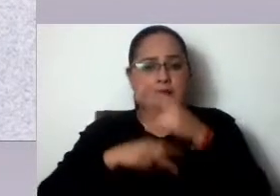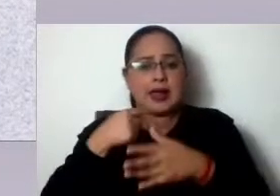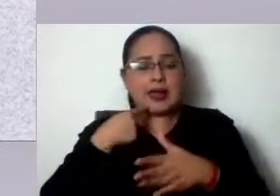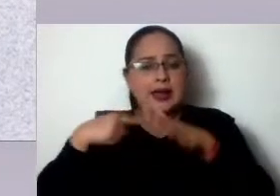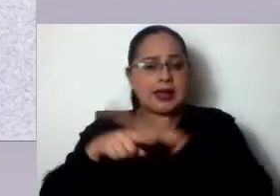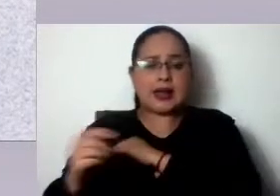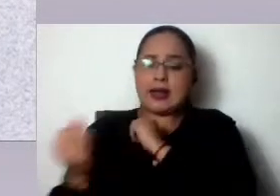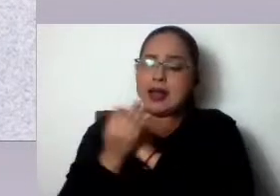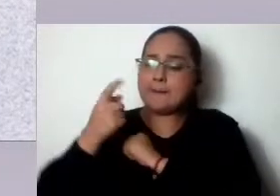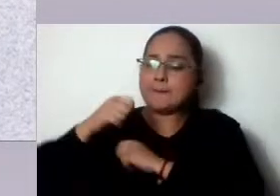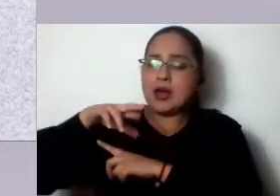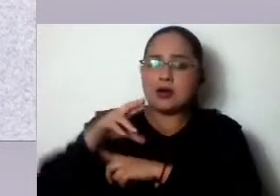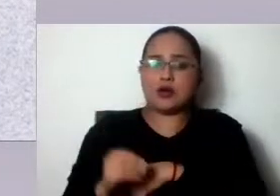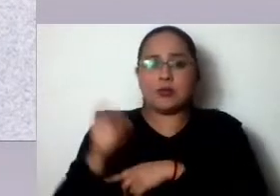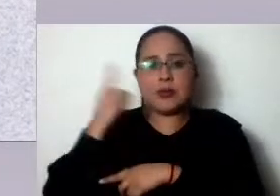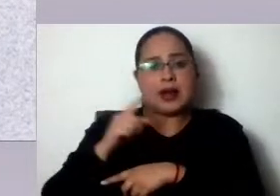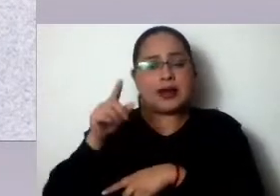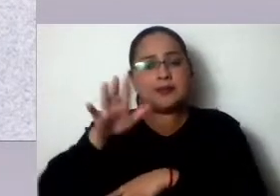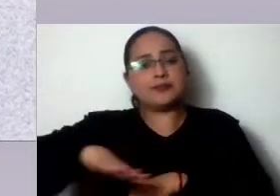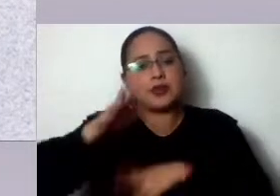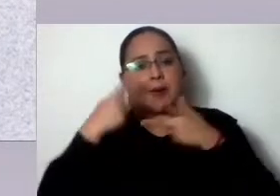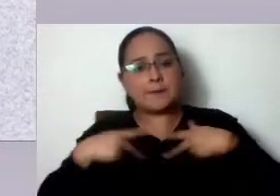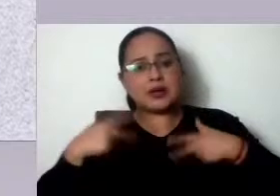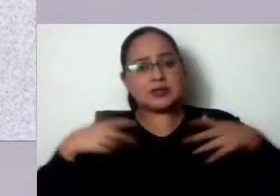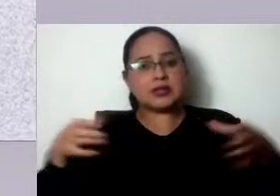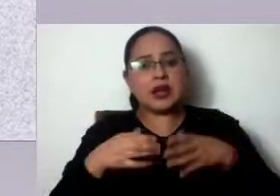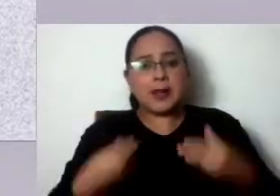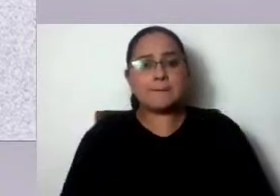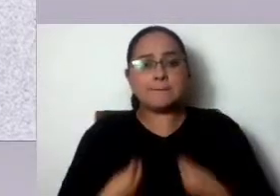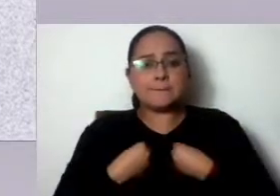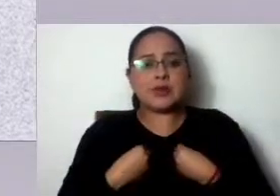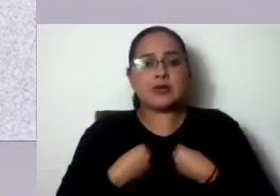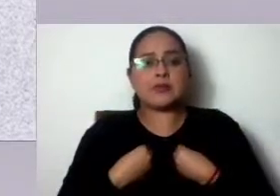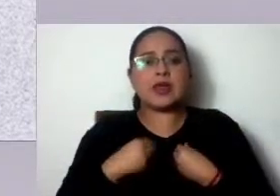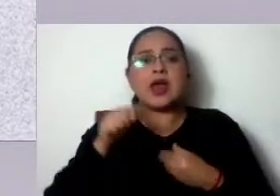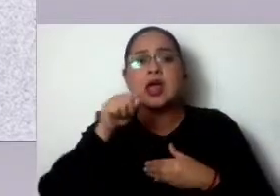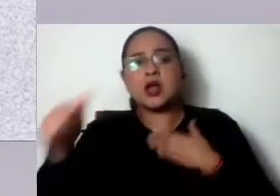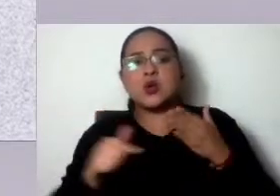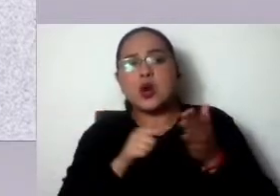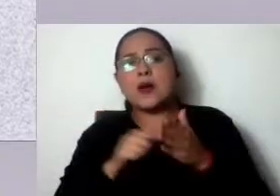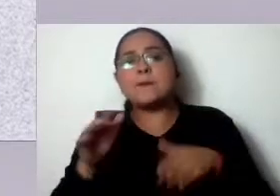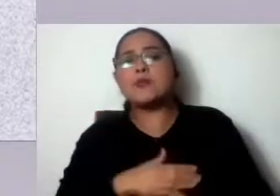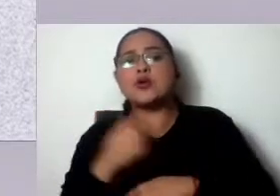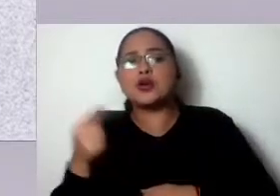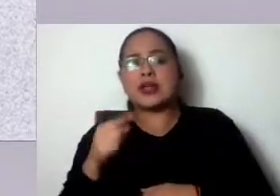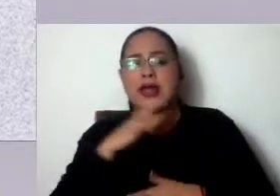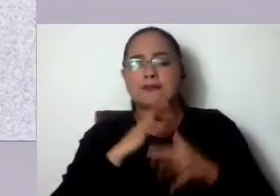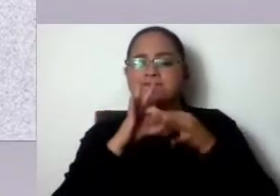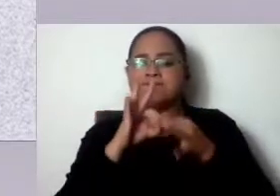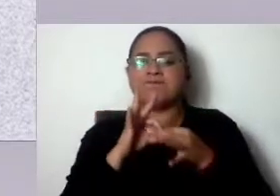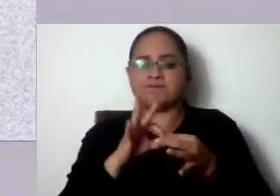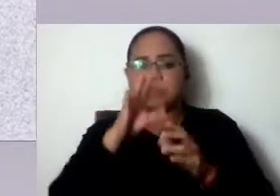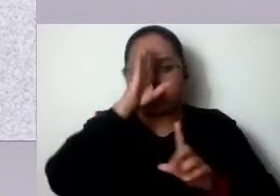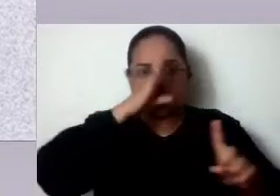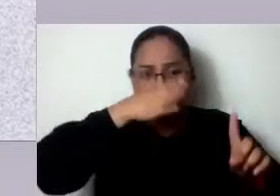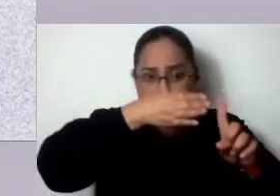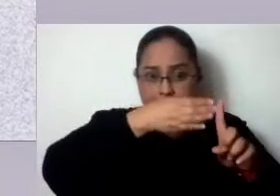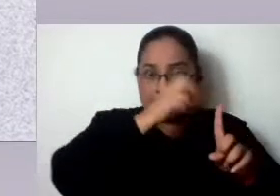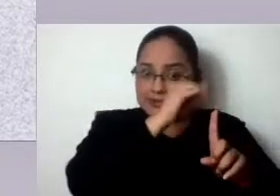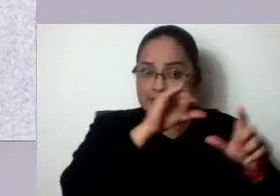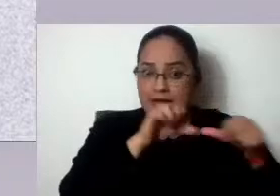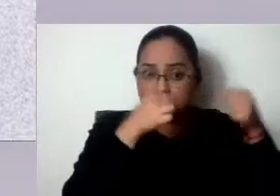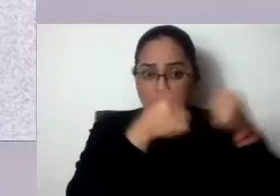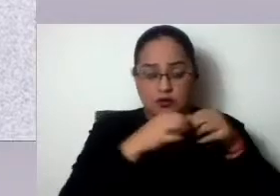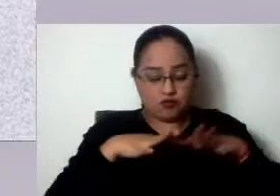de los derechos de las personas que habitan en el poblado al existir un vínculo estrecho entre el objeto social en el cual fue